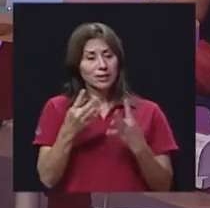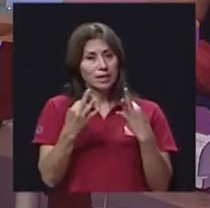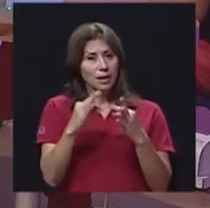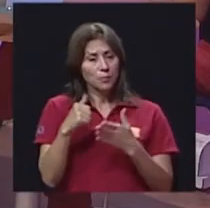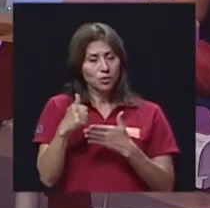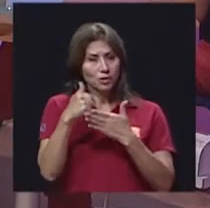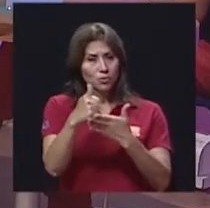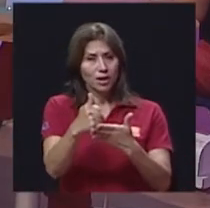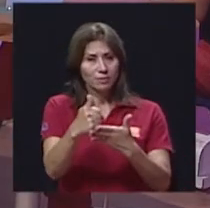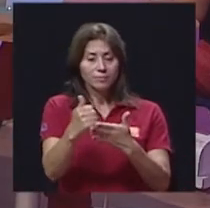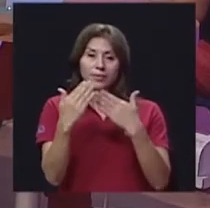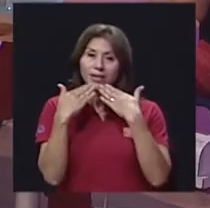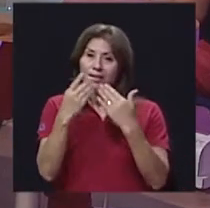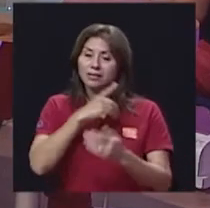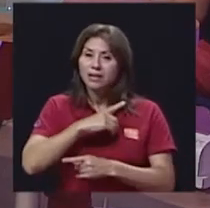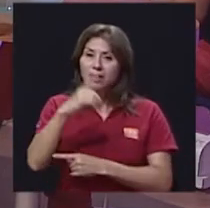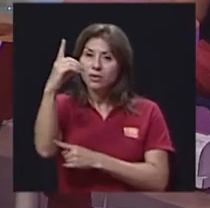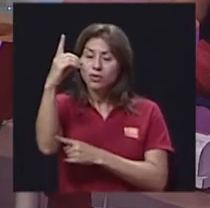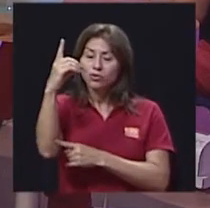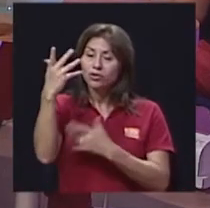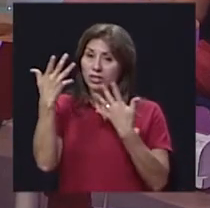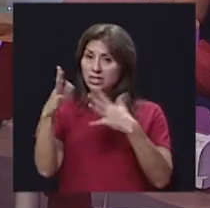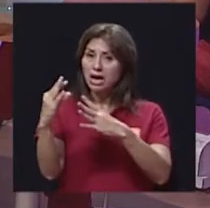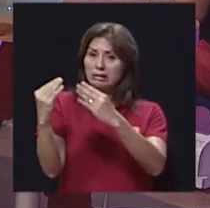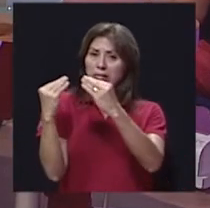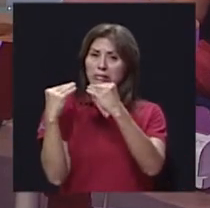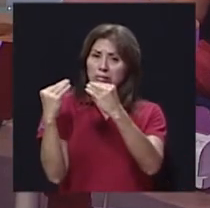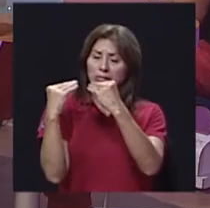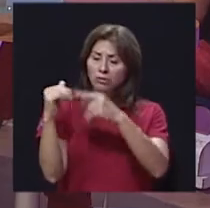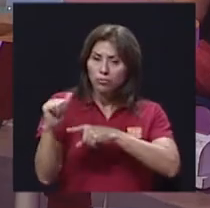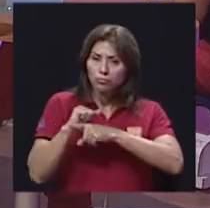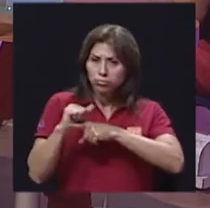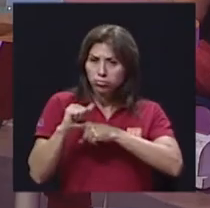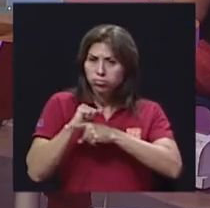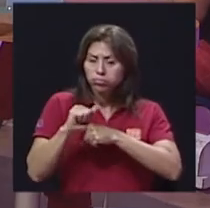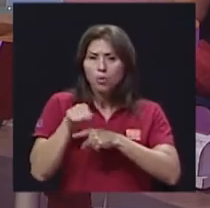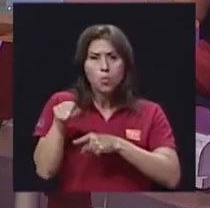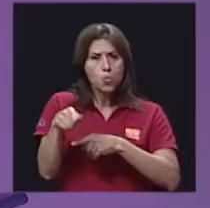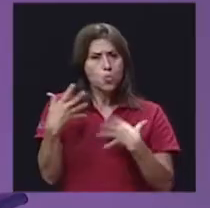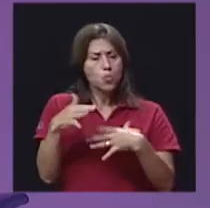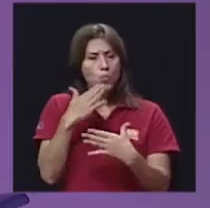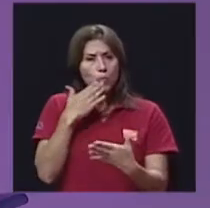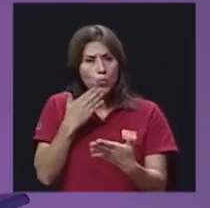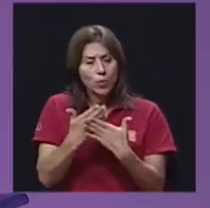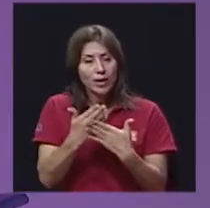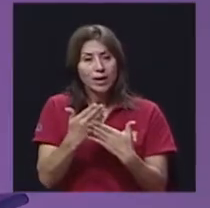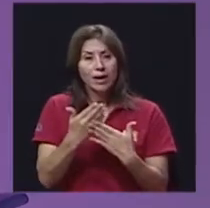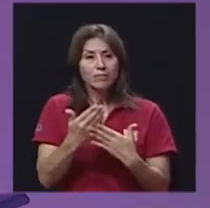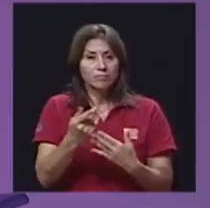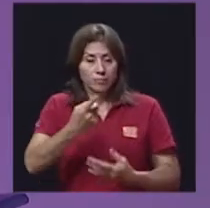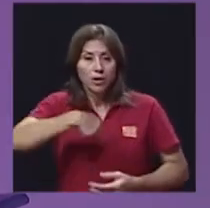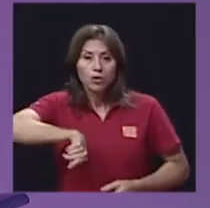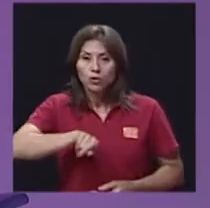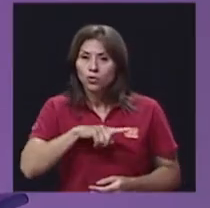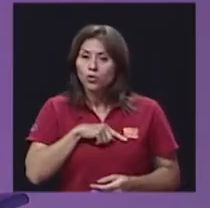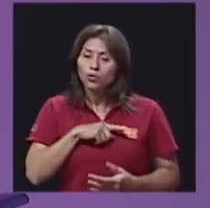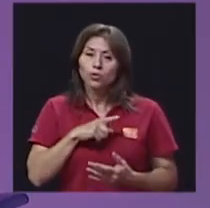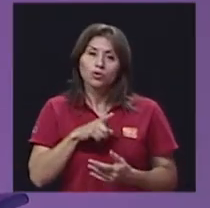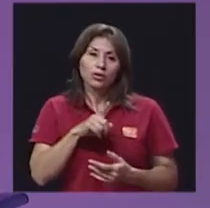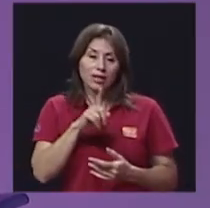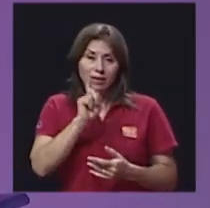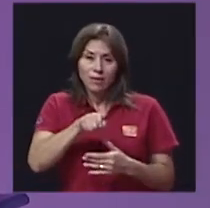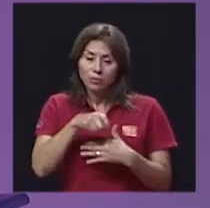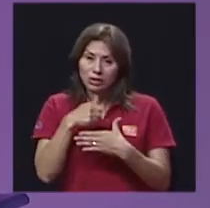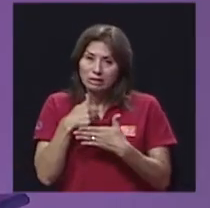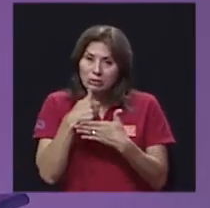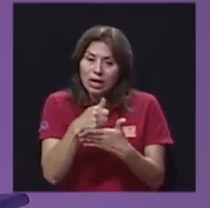porque gracias a Dios la capacitación que nos han dado es tan buena, ¿verdad? Que entonces muchas veces les tenemos que hacer nosotros presentar la demanda. O